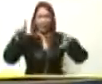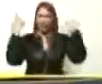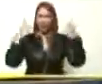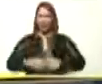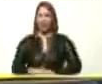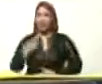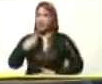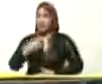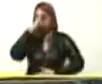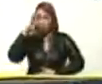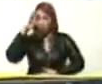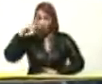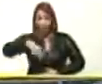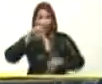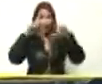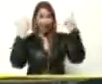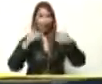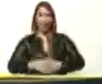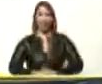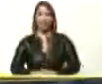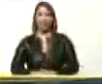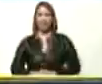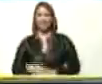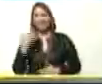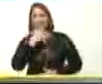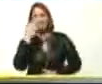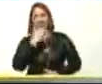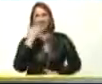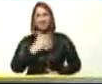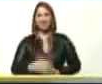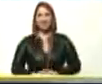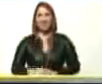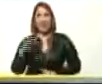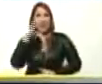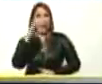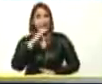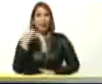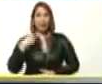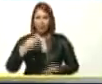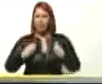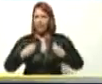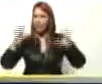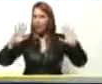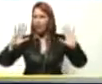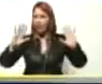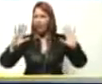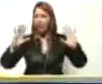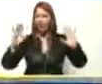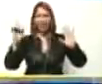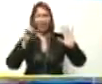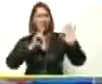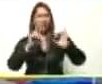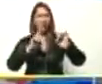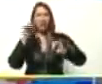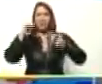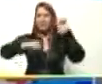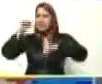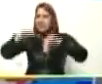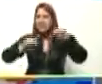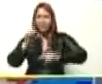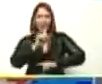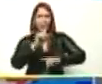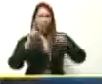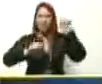dice Diosdado que esté el año de la Guaira el Caracas tiene vida este año ¿sí? ¿sí?